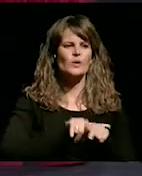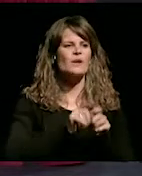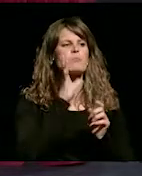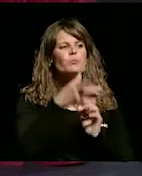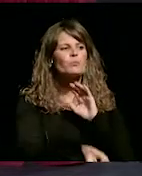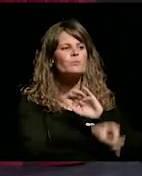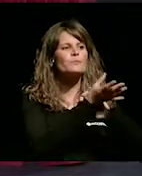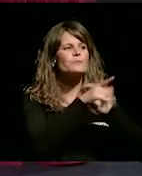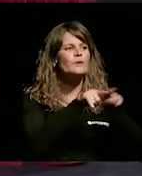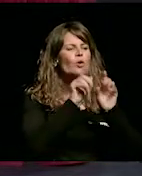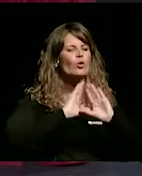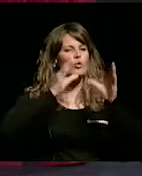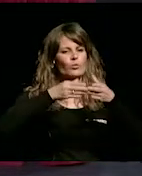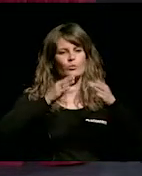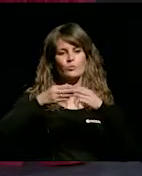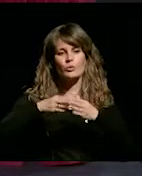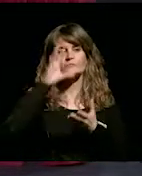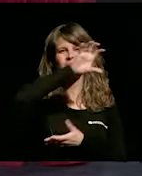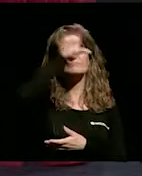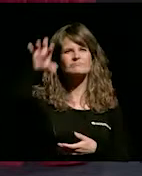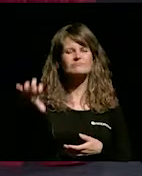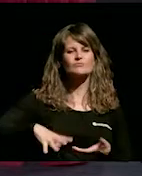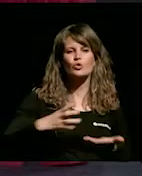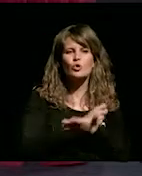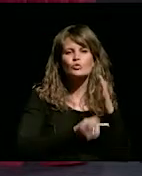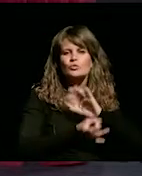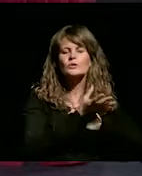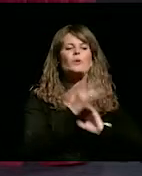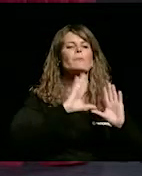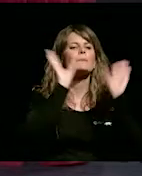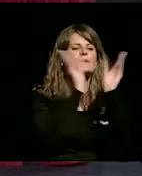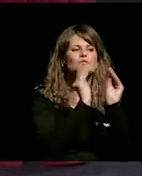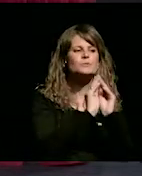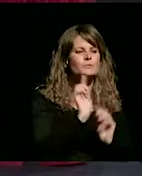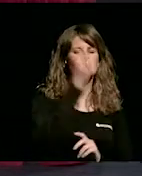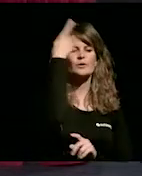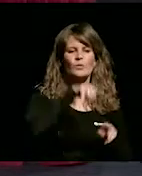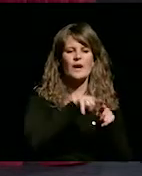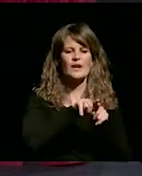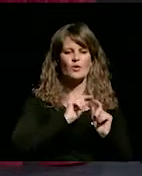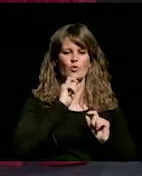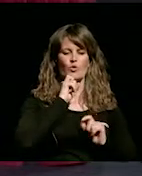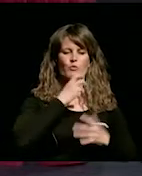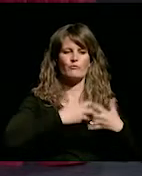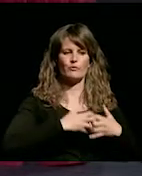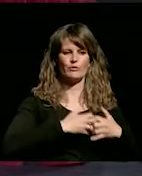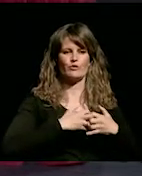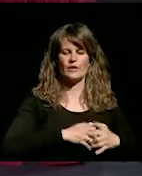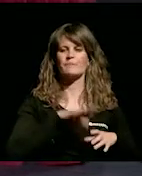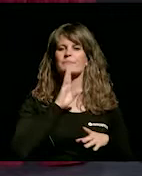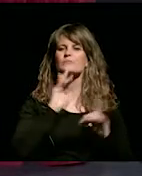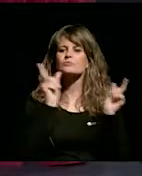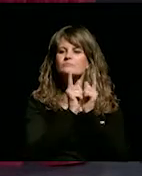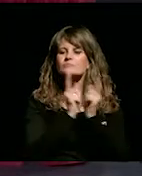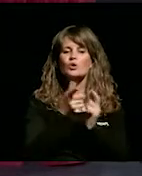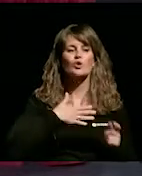compañía circense integrada profesional en el Reino Unido. ¿Cómo ha surgido todo? Primero os vamos a resumir la sinopsis de cómo funciona esta compañía teatral.